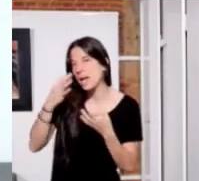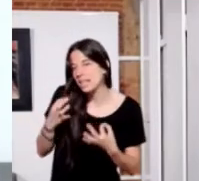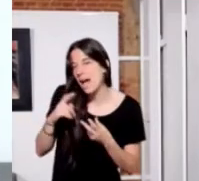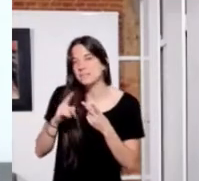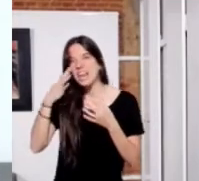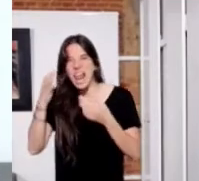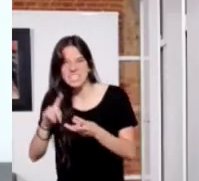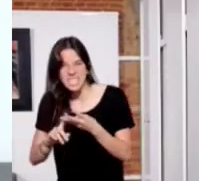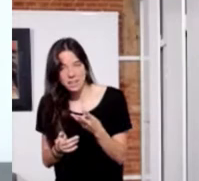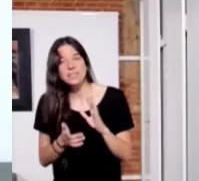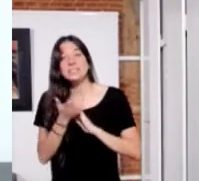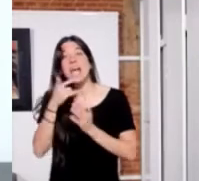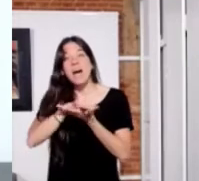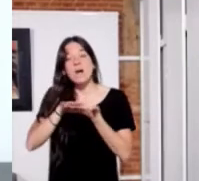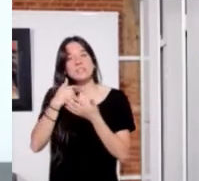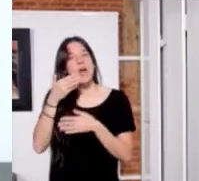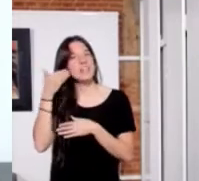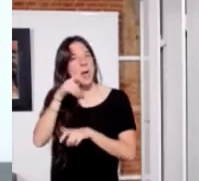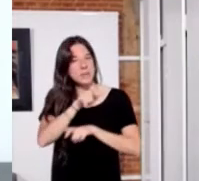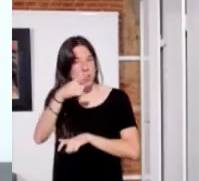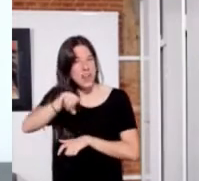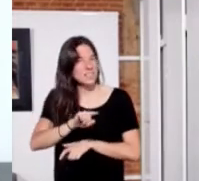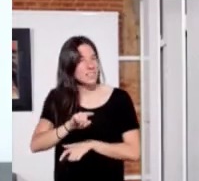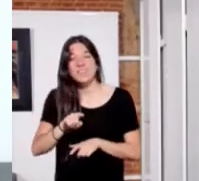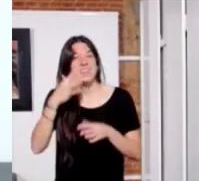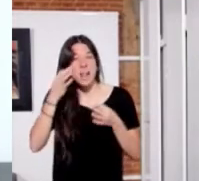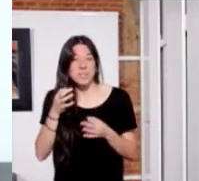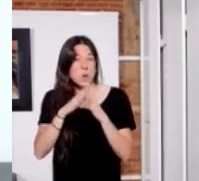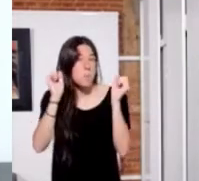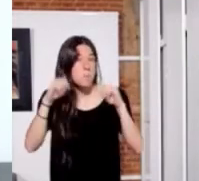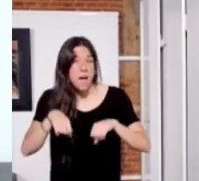de la dignidad de las personas, no hay posible pacto,